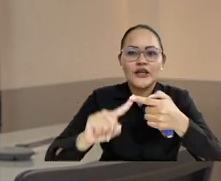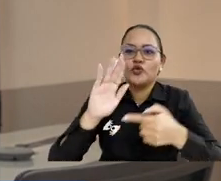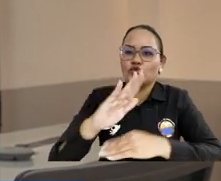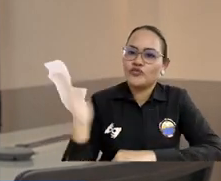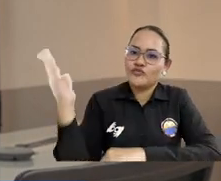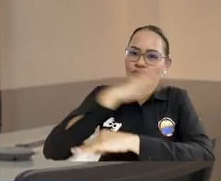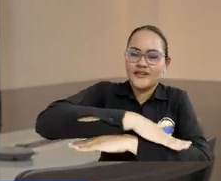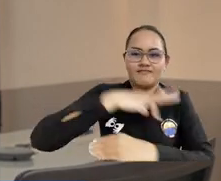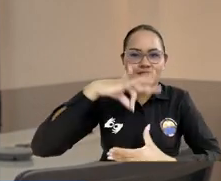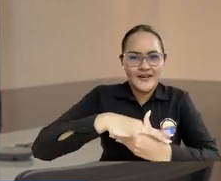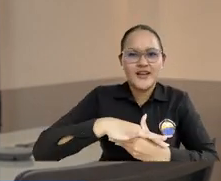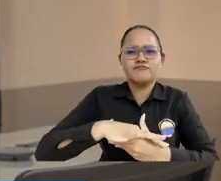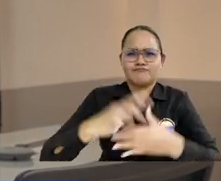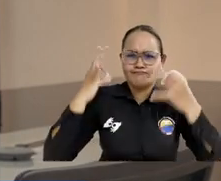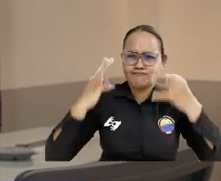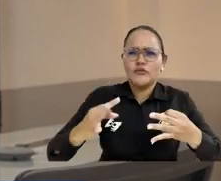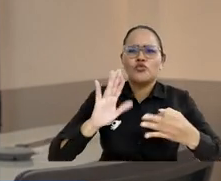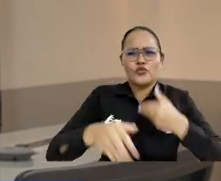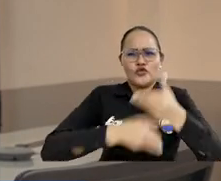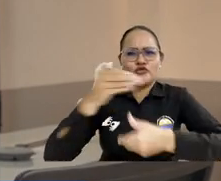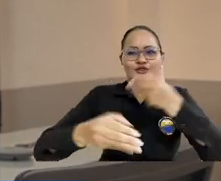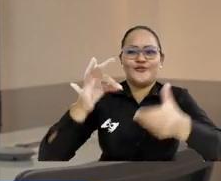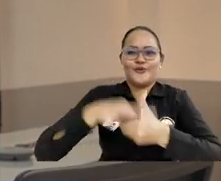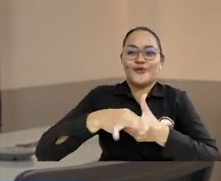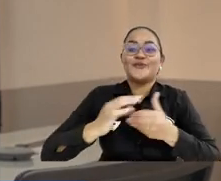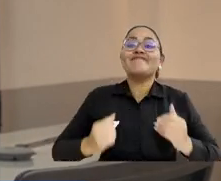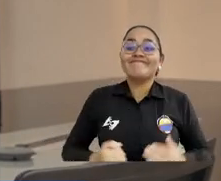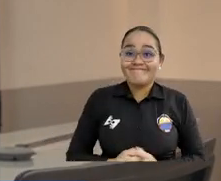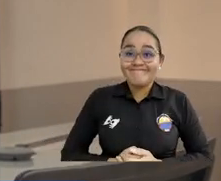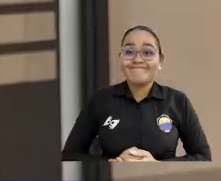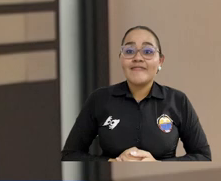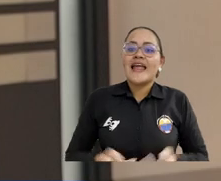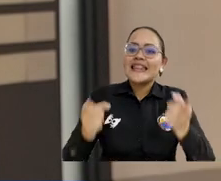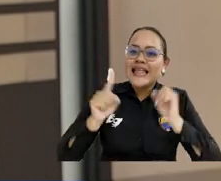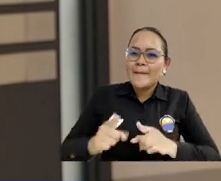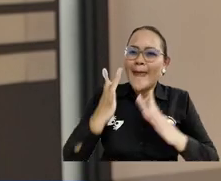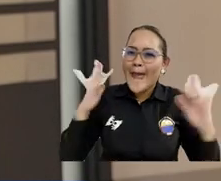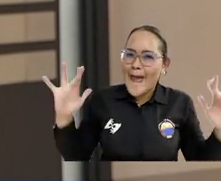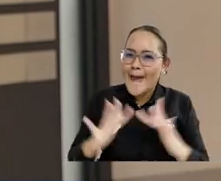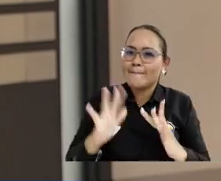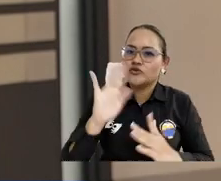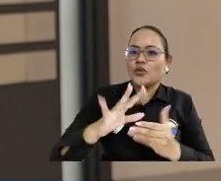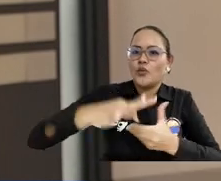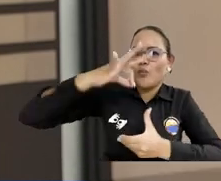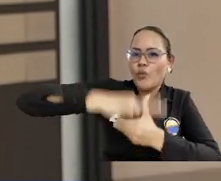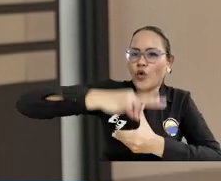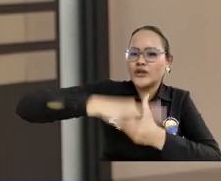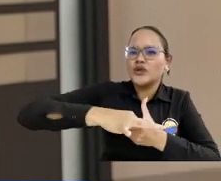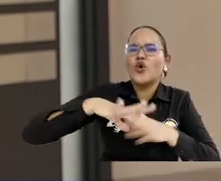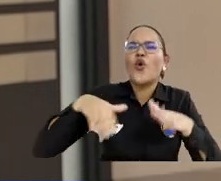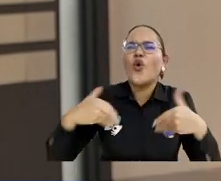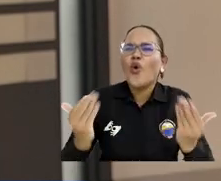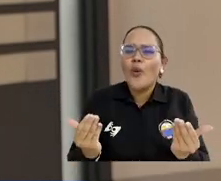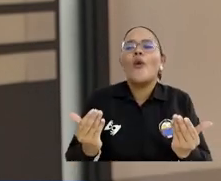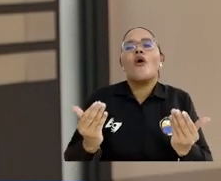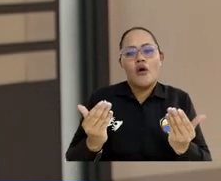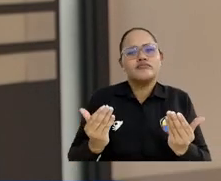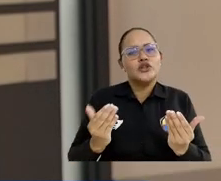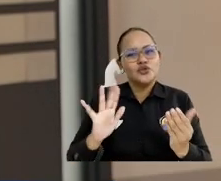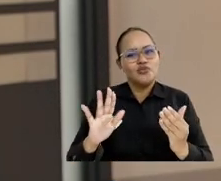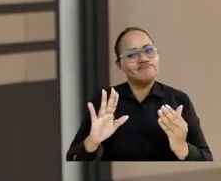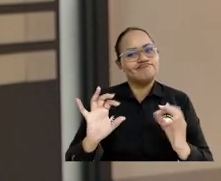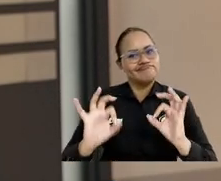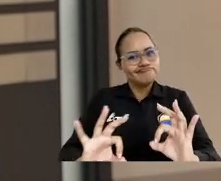virtual, garantizando la integridad del proceso electoral, asegurando que la votación se realice